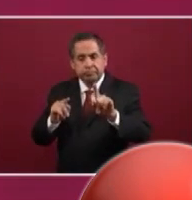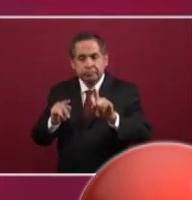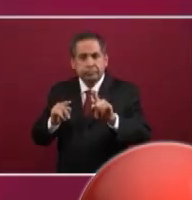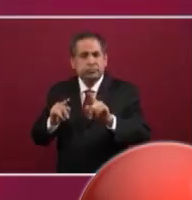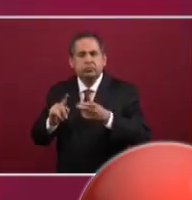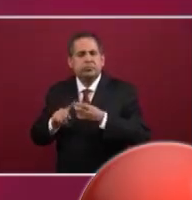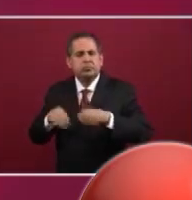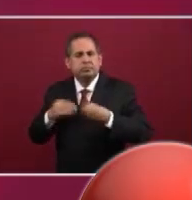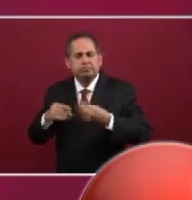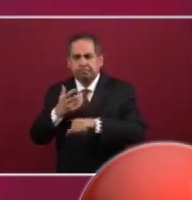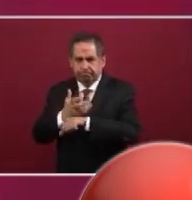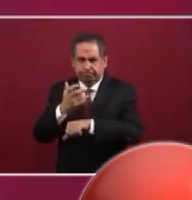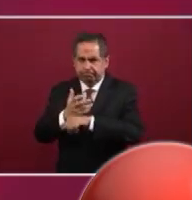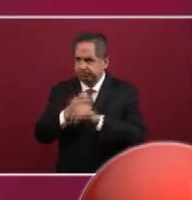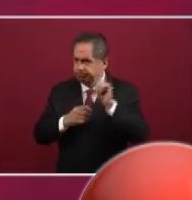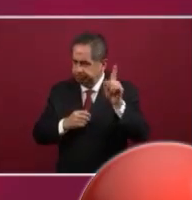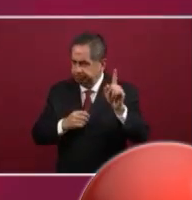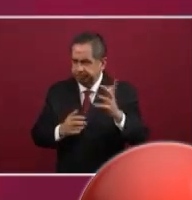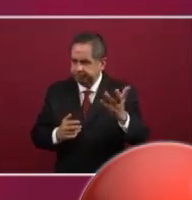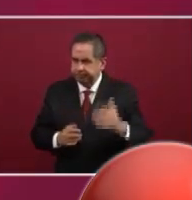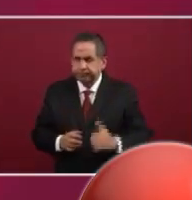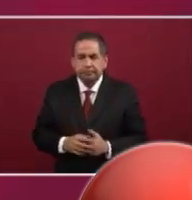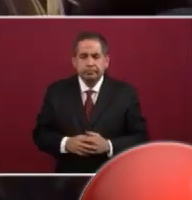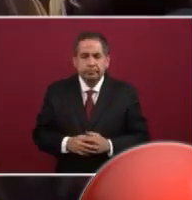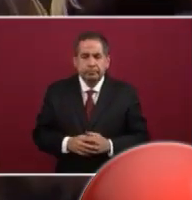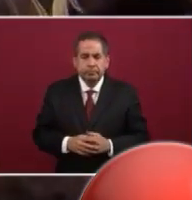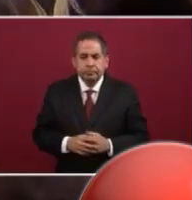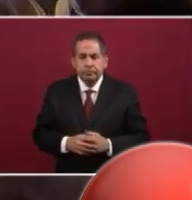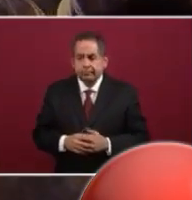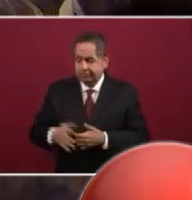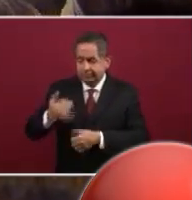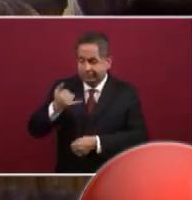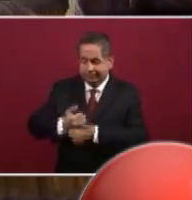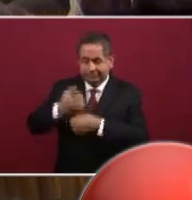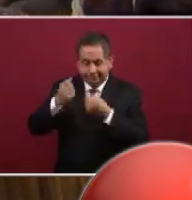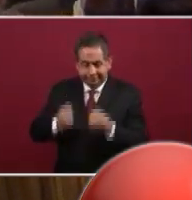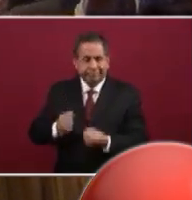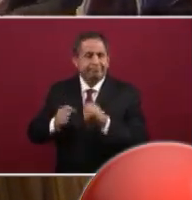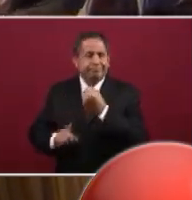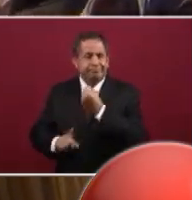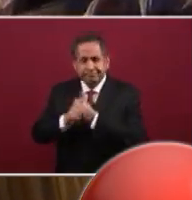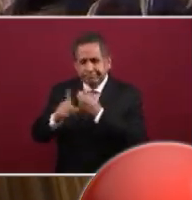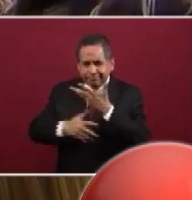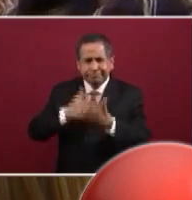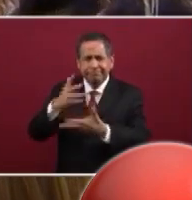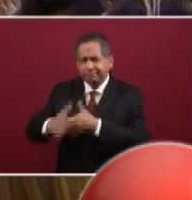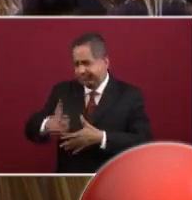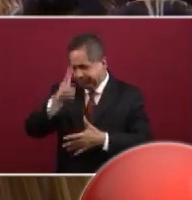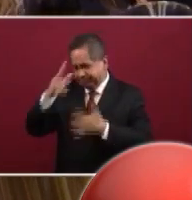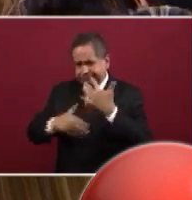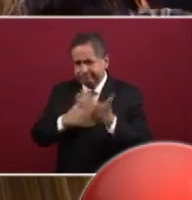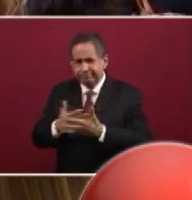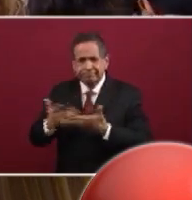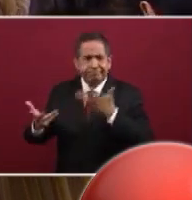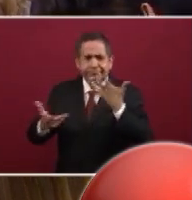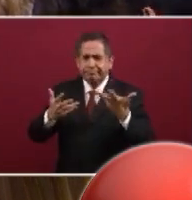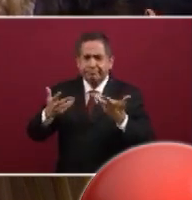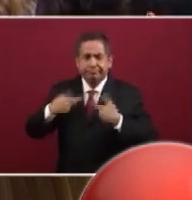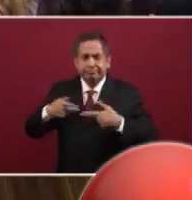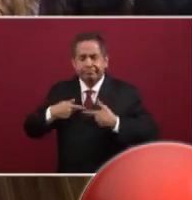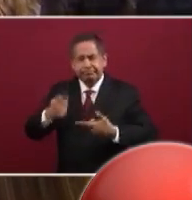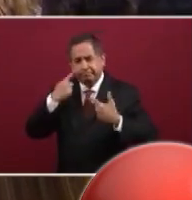viviendo en Estados Unidos. Se desató la inseguridad, la violencia, se afectó algo